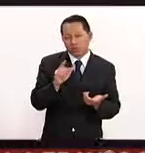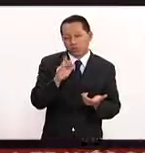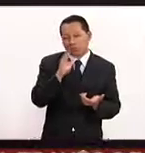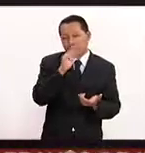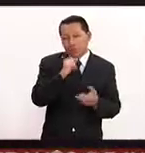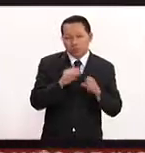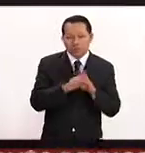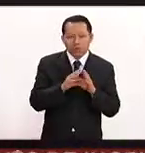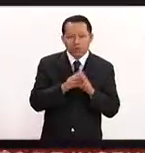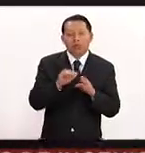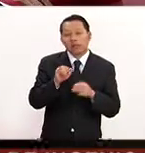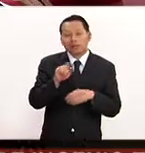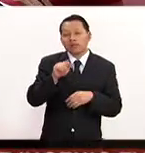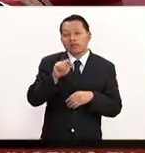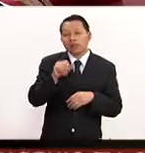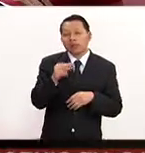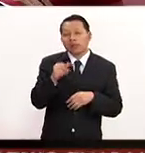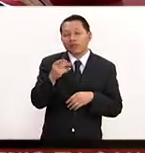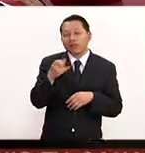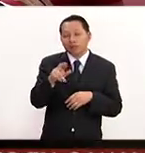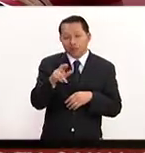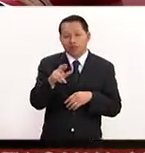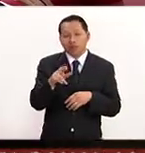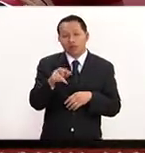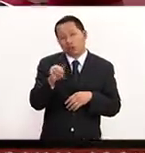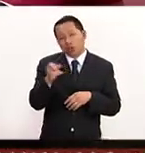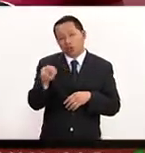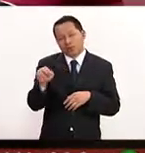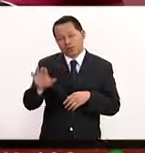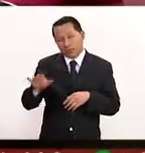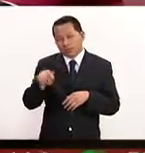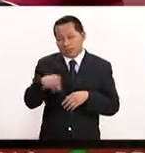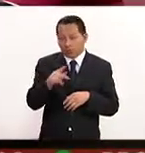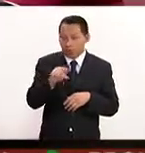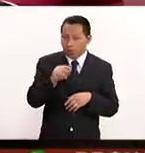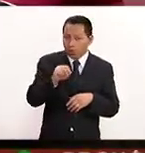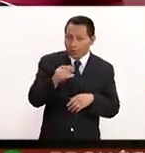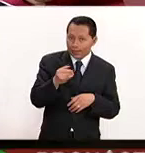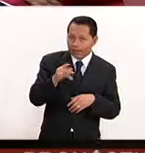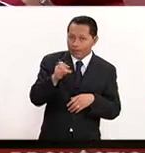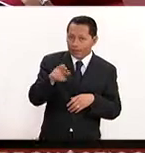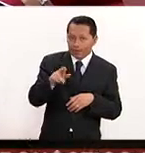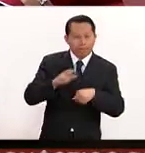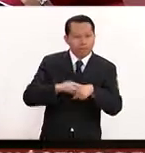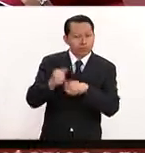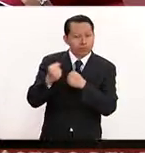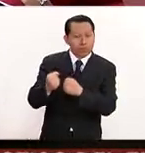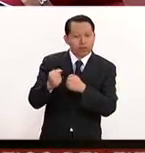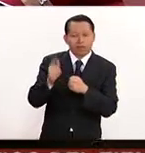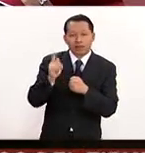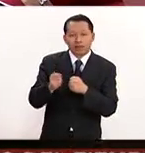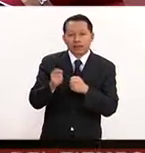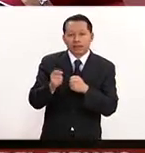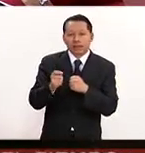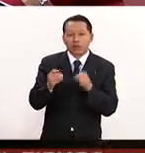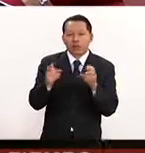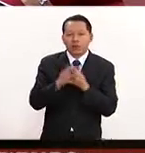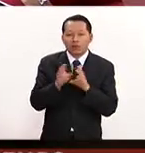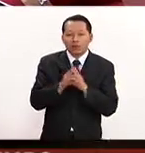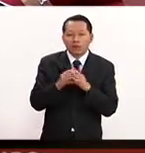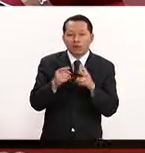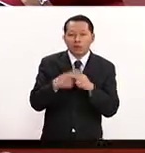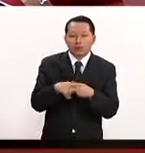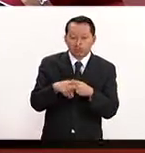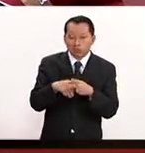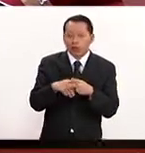que sí logra Tony Blair, especialmente John Major también, pero Tony Blair siendo una figura más, digamos, que emblemática, lo que sí logra es comenzar